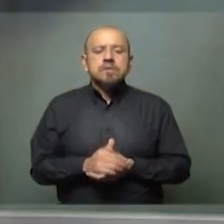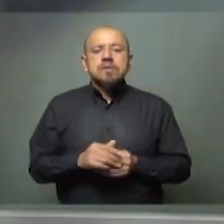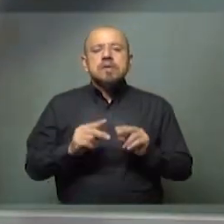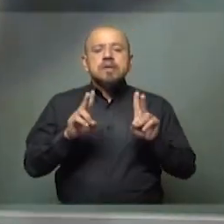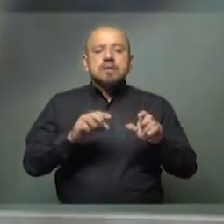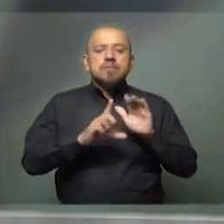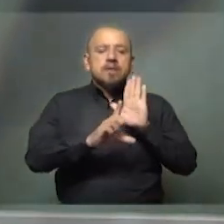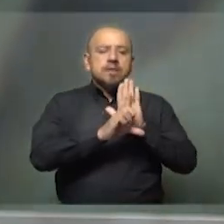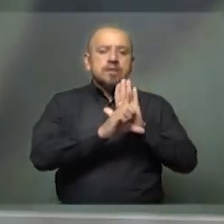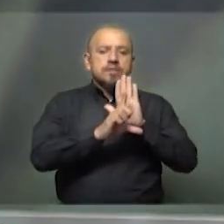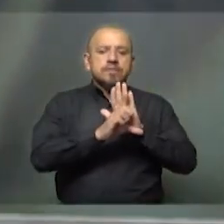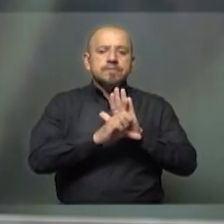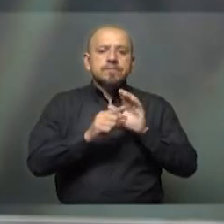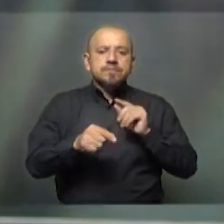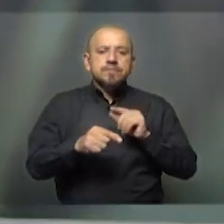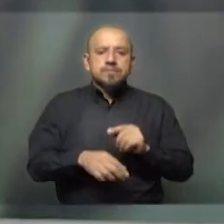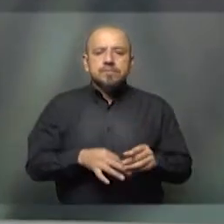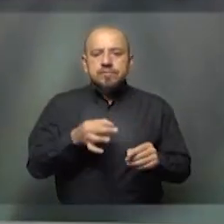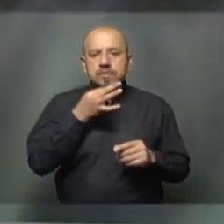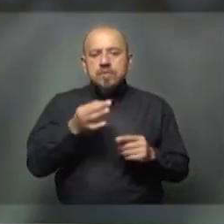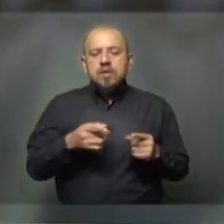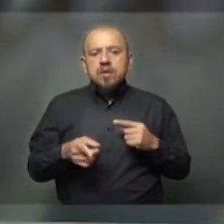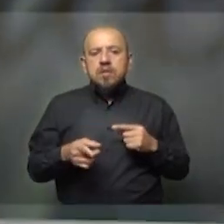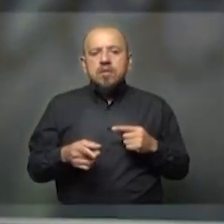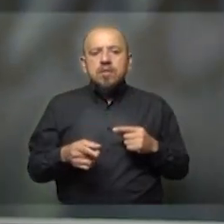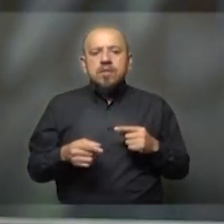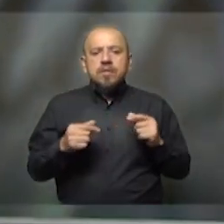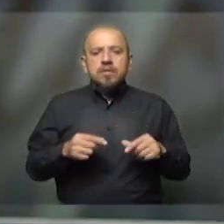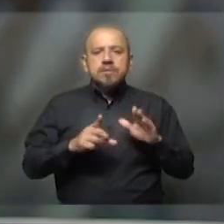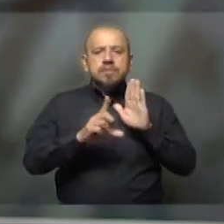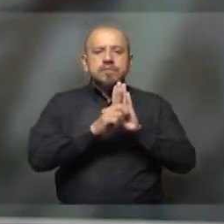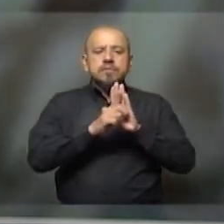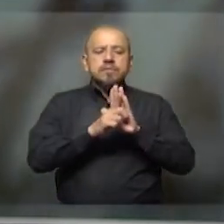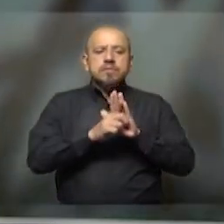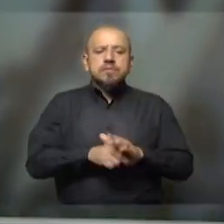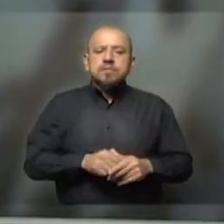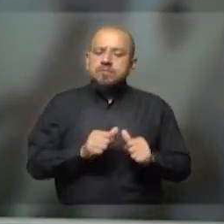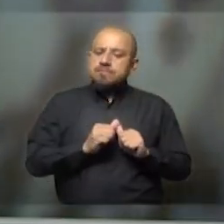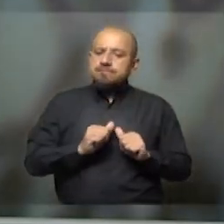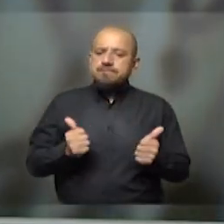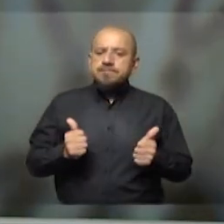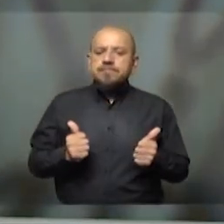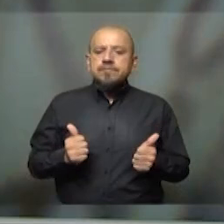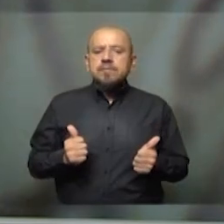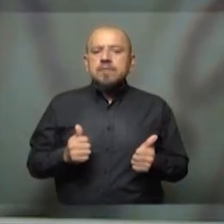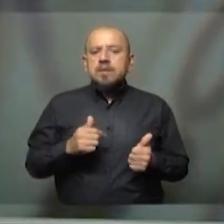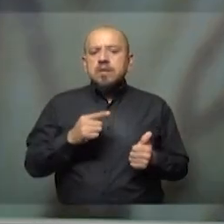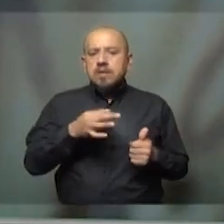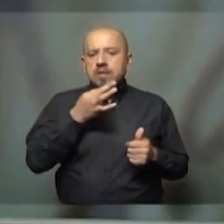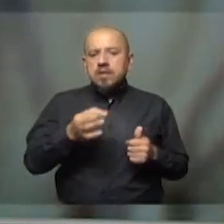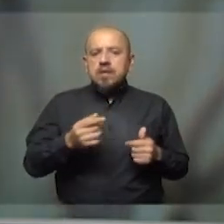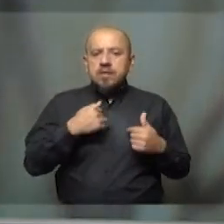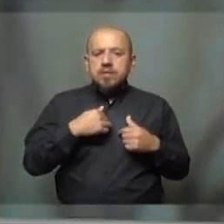leyes ya y yendo a lo que hablamos en el primer bloque de esta Ley de Divorcio que él hablaba de